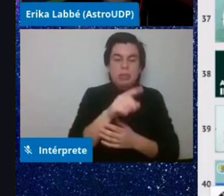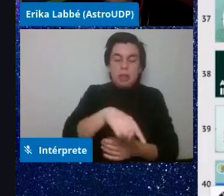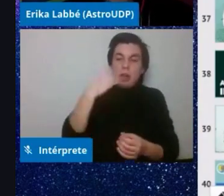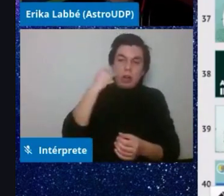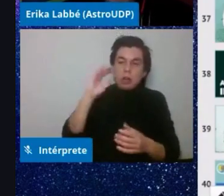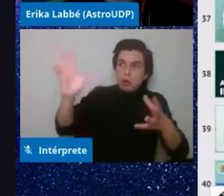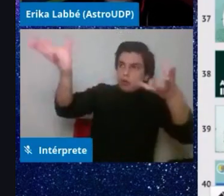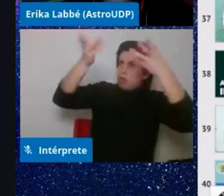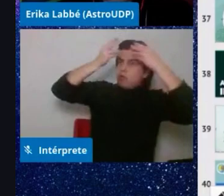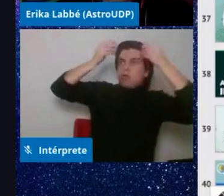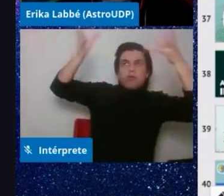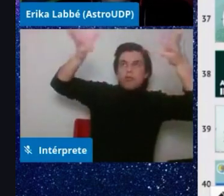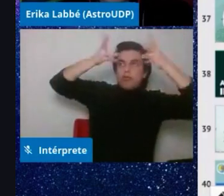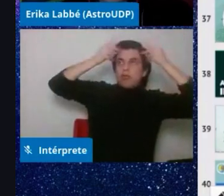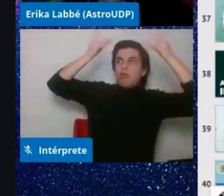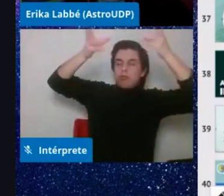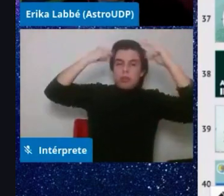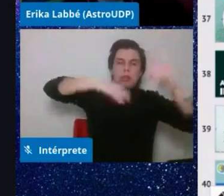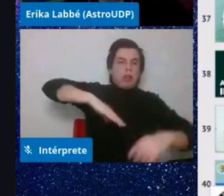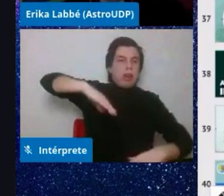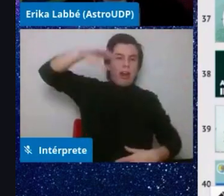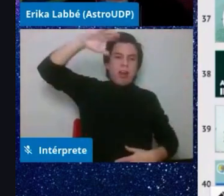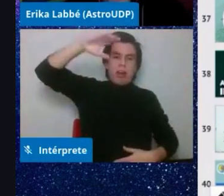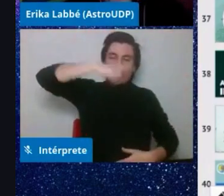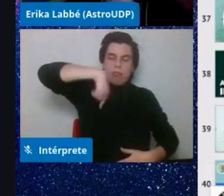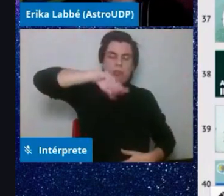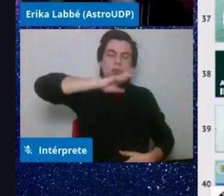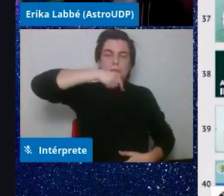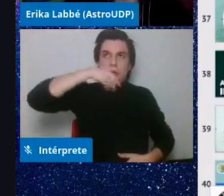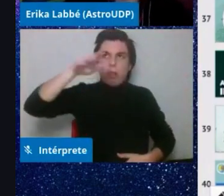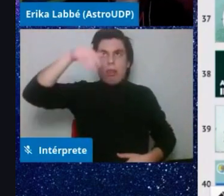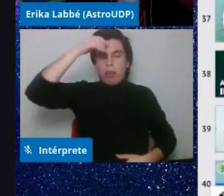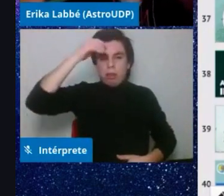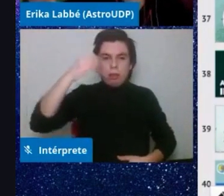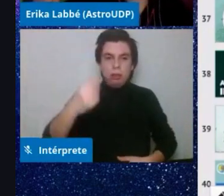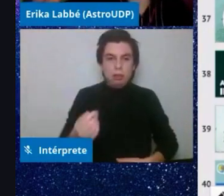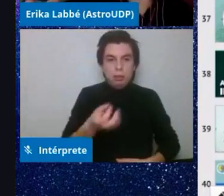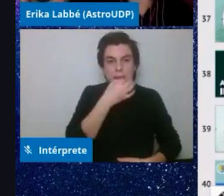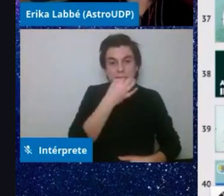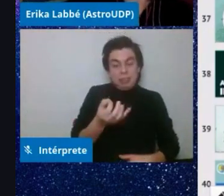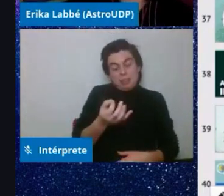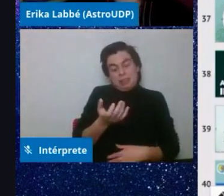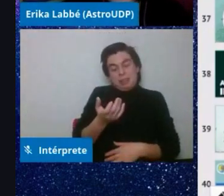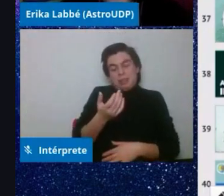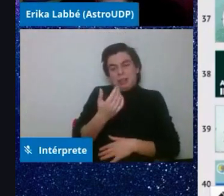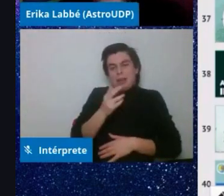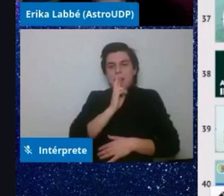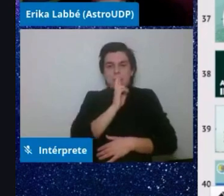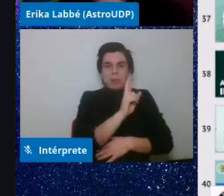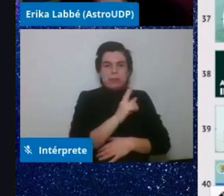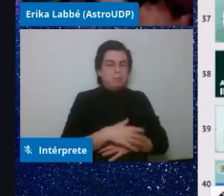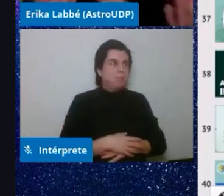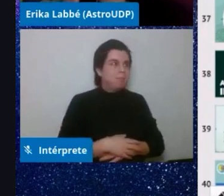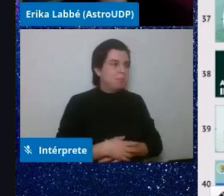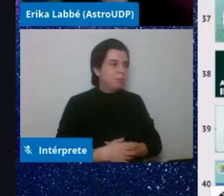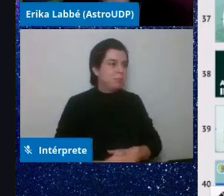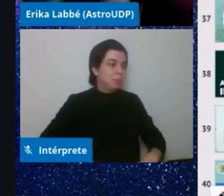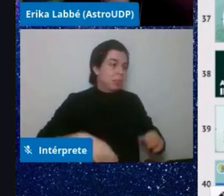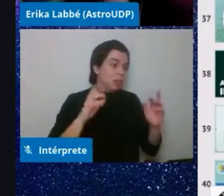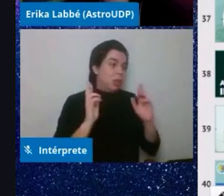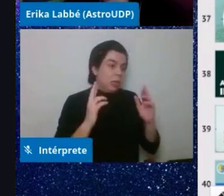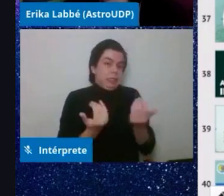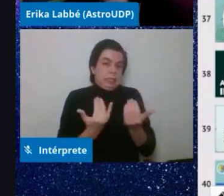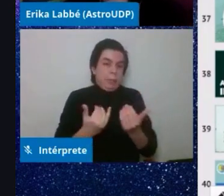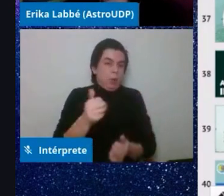de Sí, inclusión. bueno, en realidad lo ideal sería poder partir de todas partes al mismo tiempo, porque es Claro, que necesario. fuera holístico. Pero claro, lo